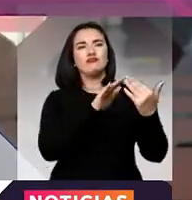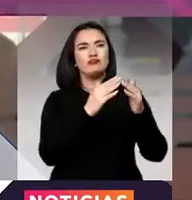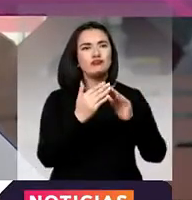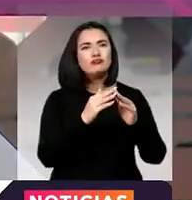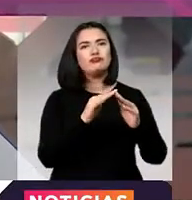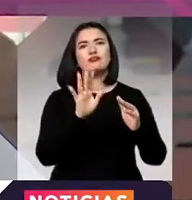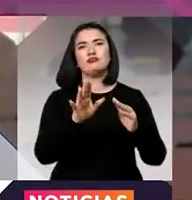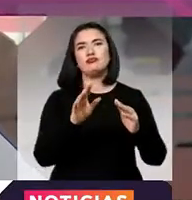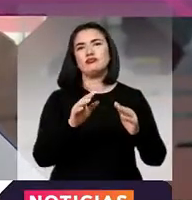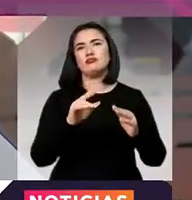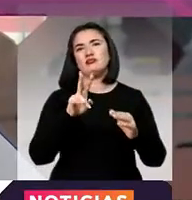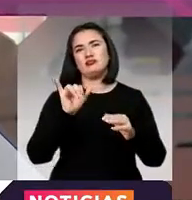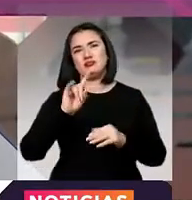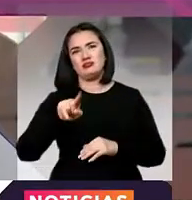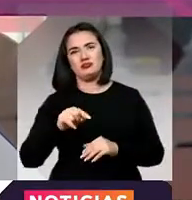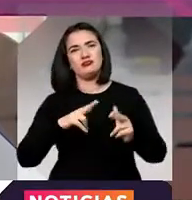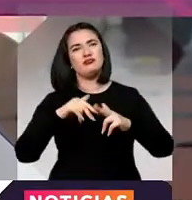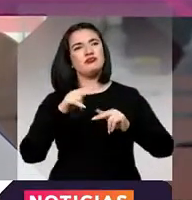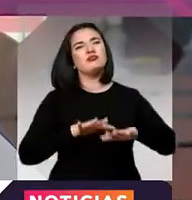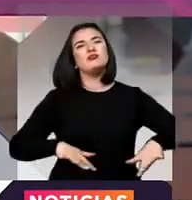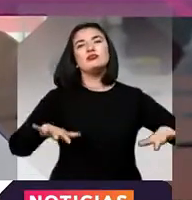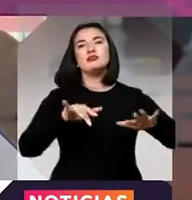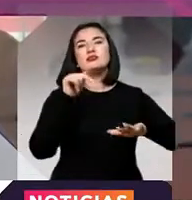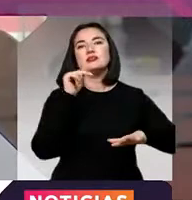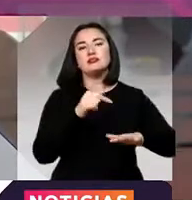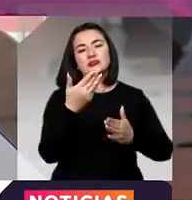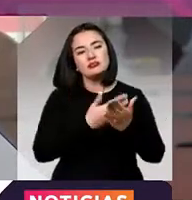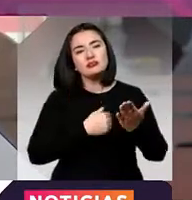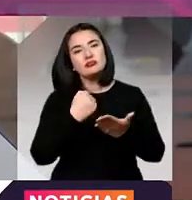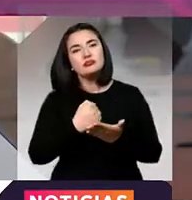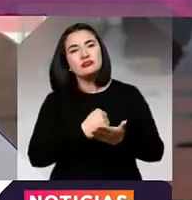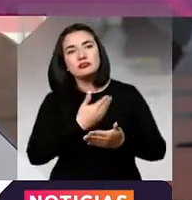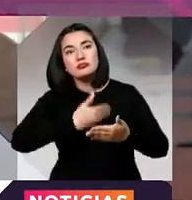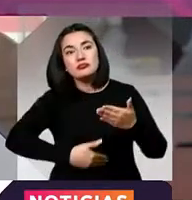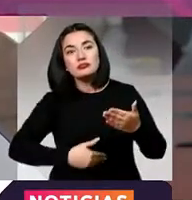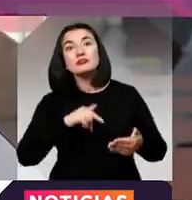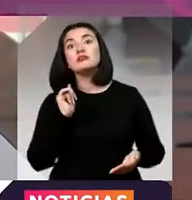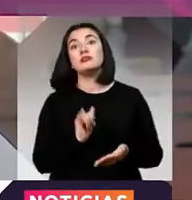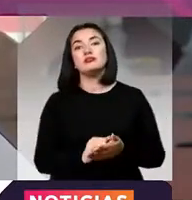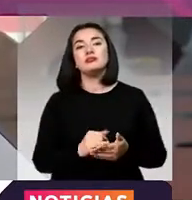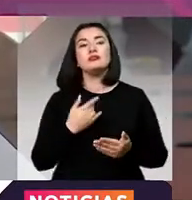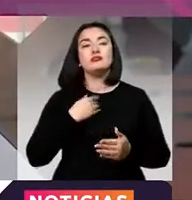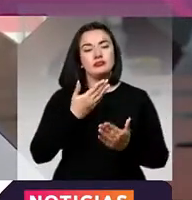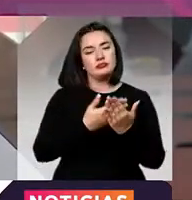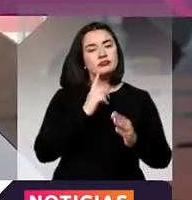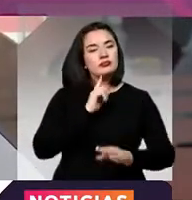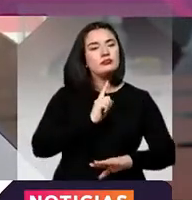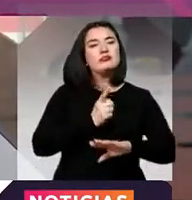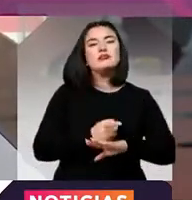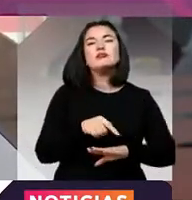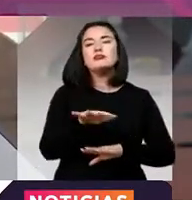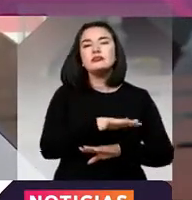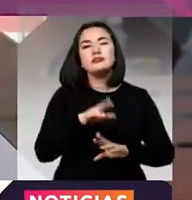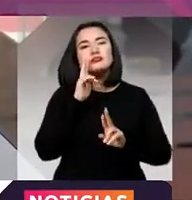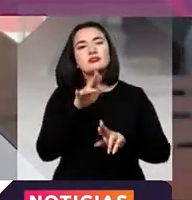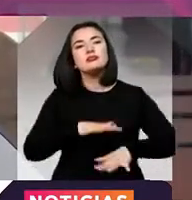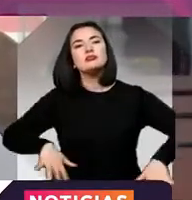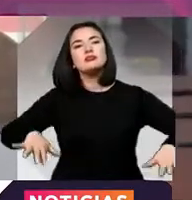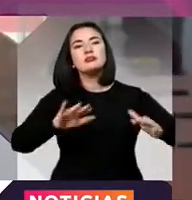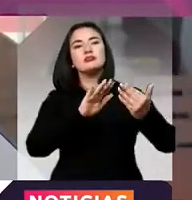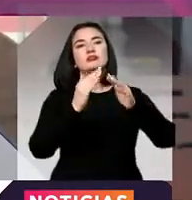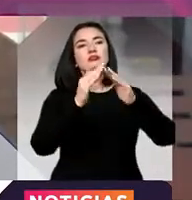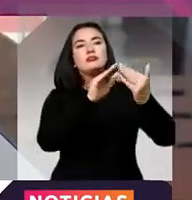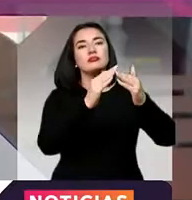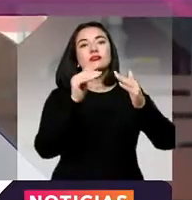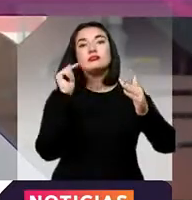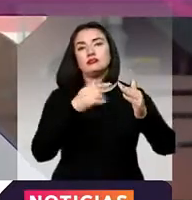social edificadas sin licencia de construcción. La expedición de los actos administrativos de reconocimiento de las viviendas no